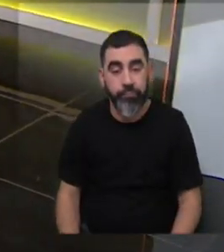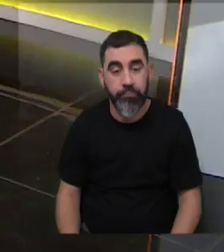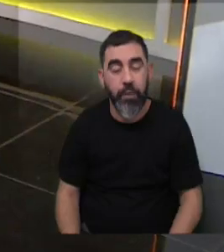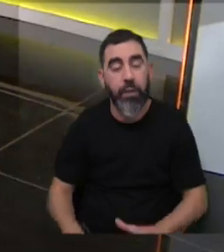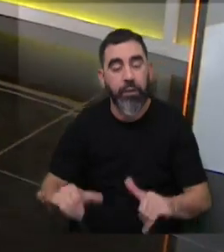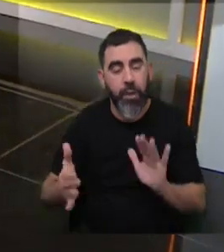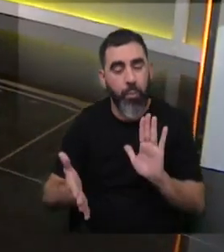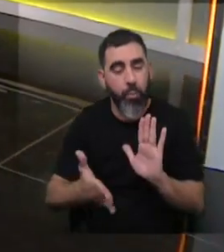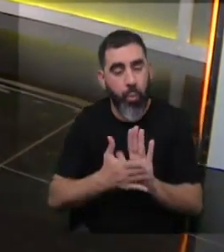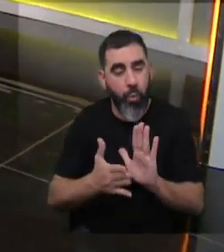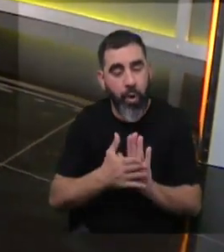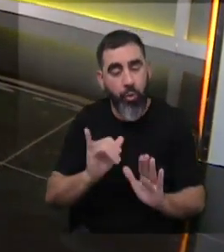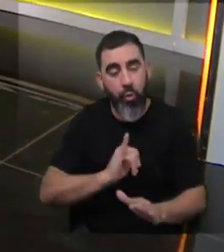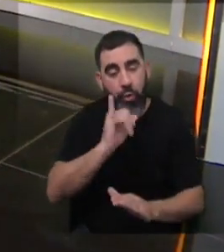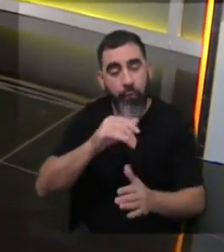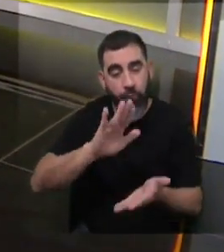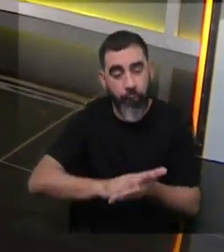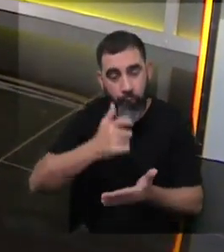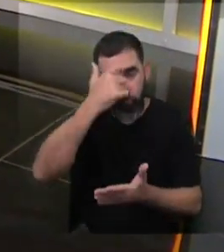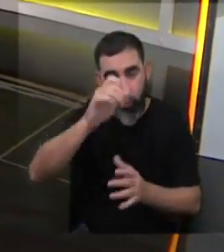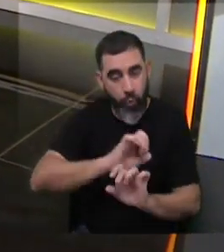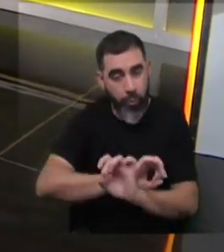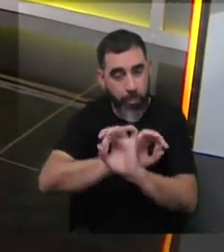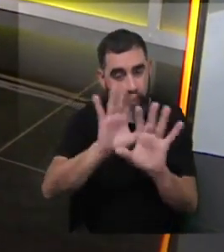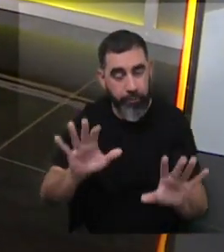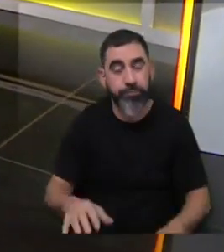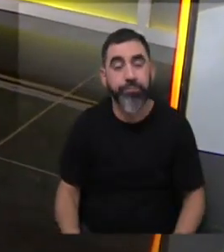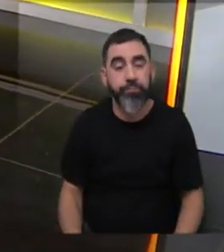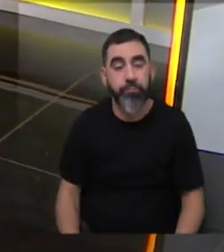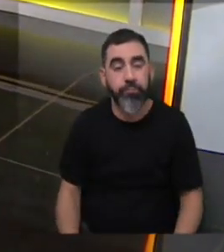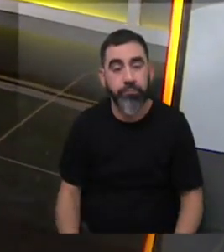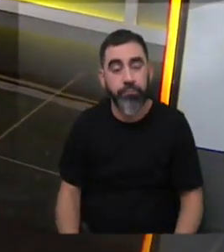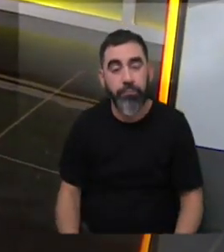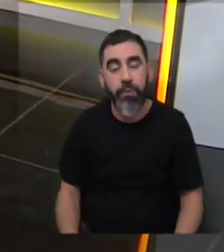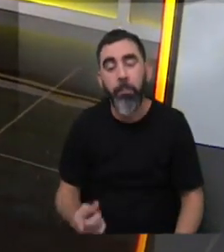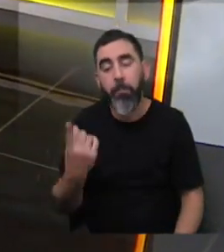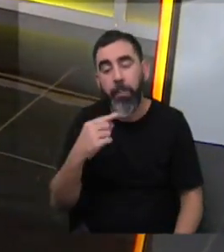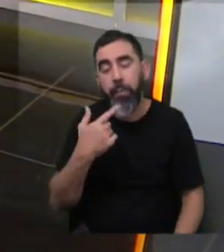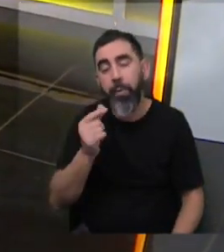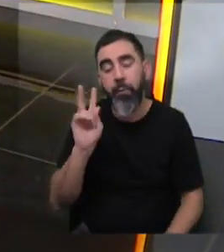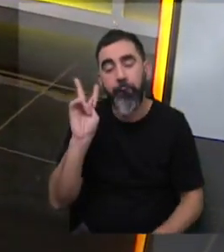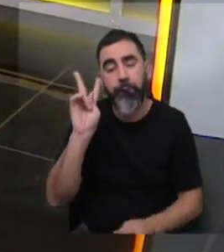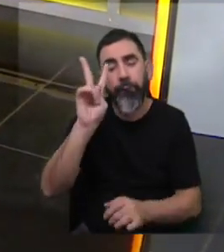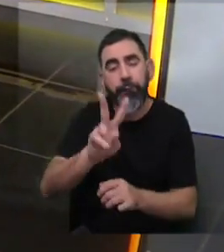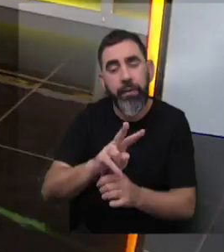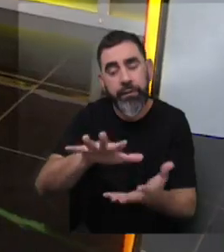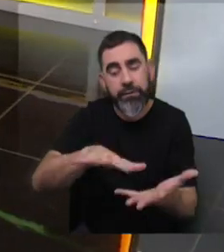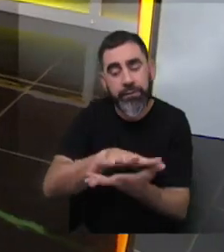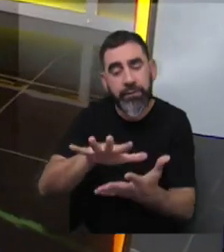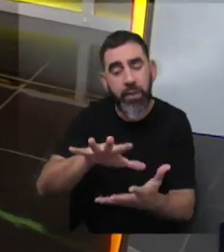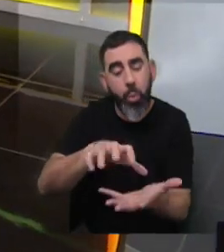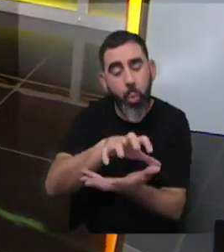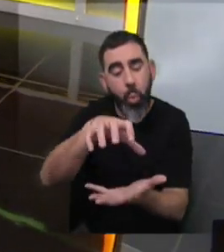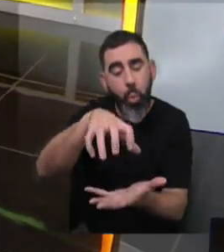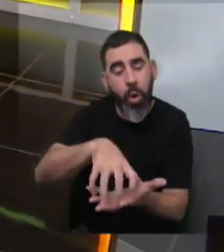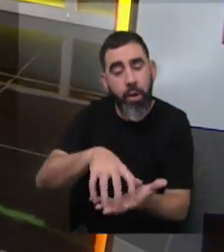fueron informes aquí en Sobre Ciencia muy claros sobre ese tema, pero ¿qué pasa si recorremos un lugar, un sitio puntual, en este caso